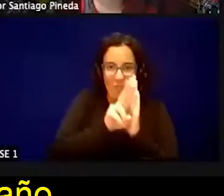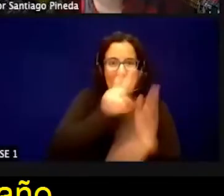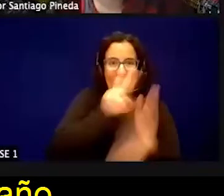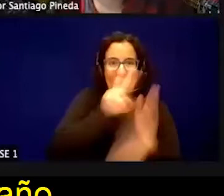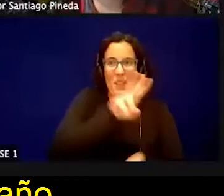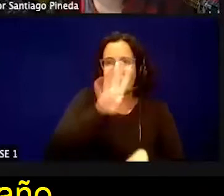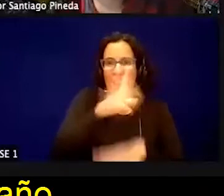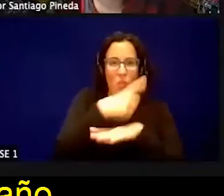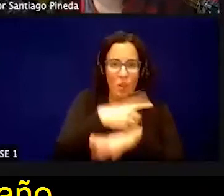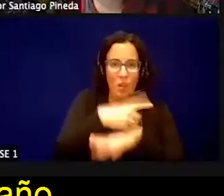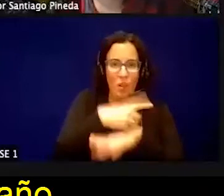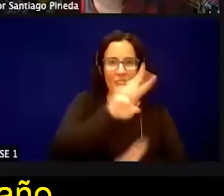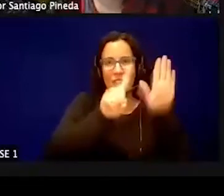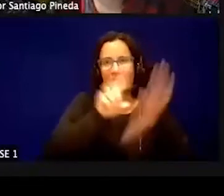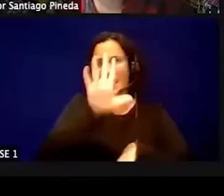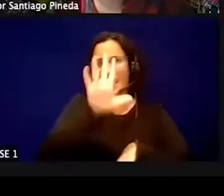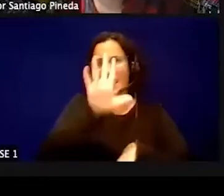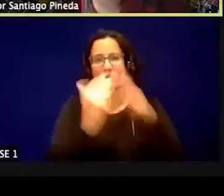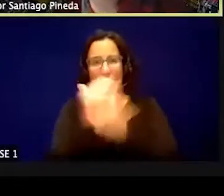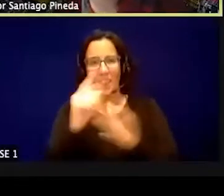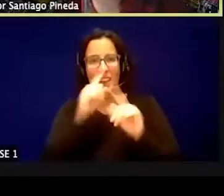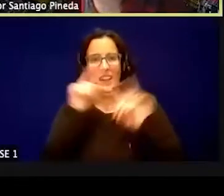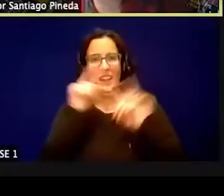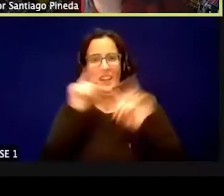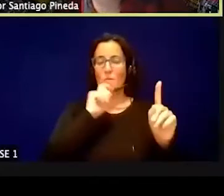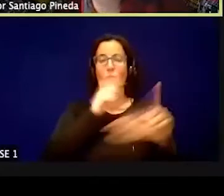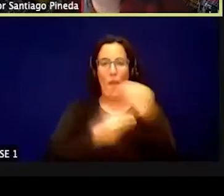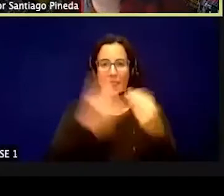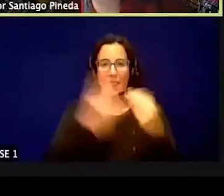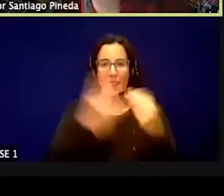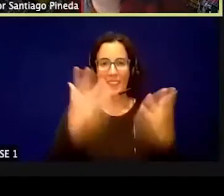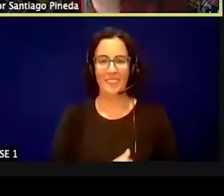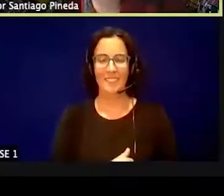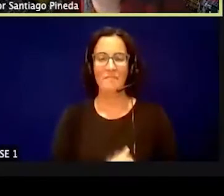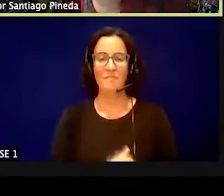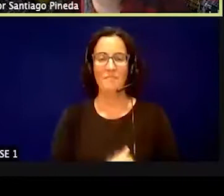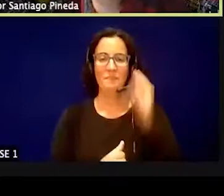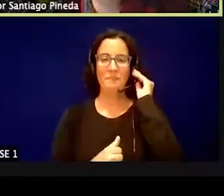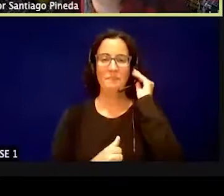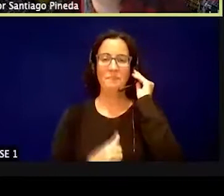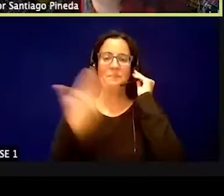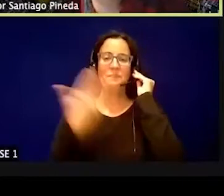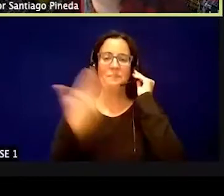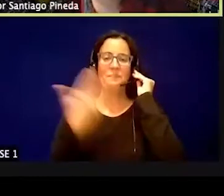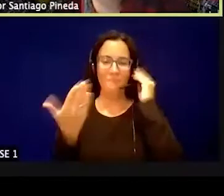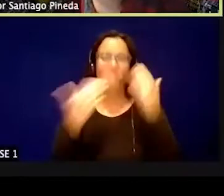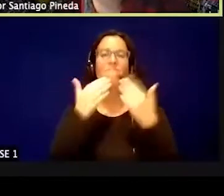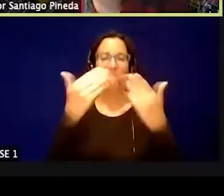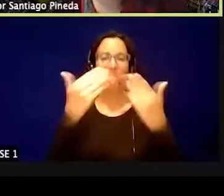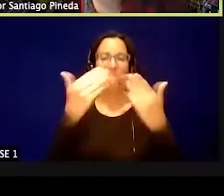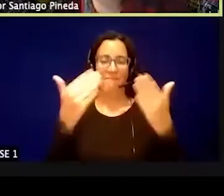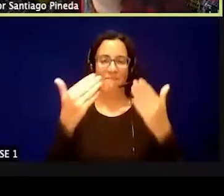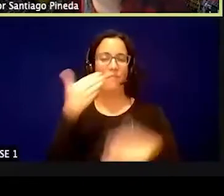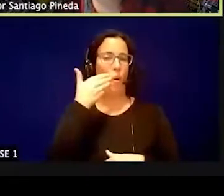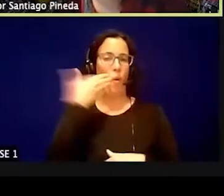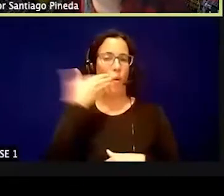año. Víctor, tuya es la palabra. Gracias. Es un gran placer y honor estar contigo